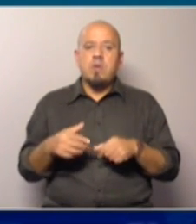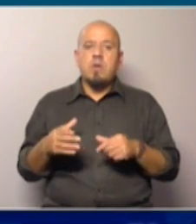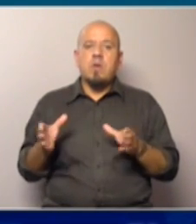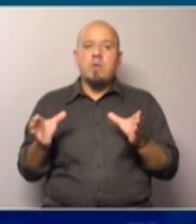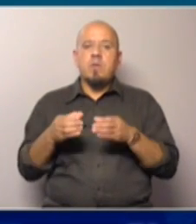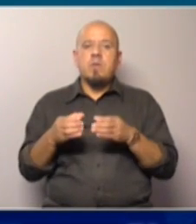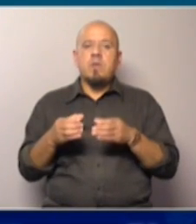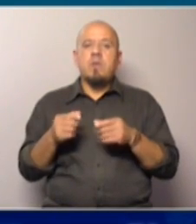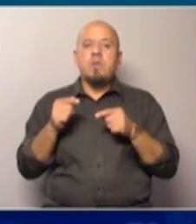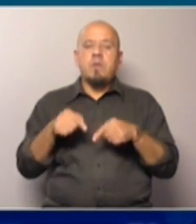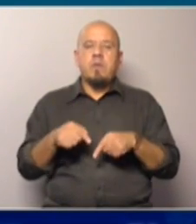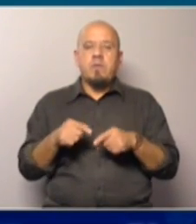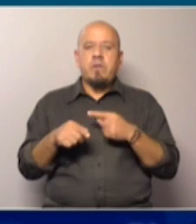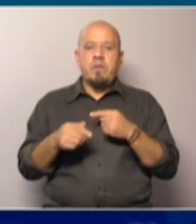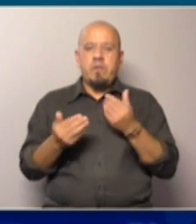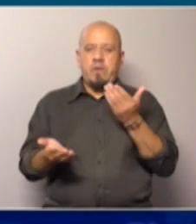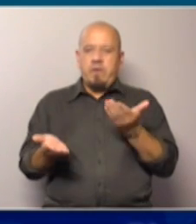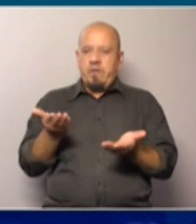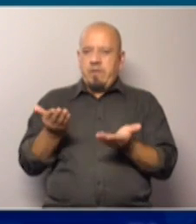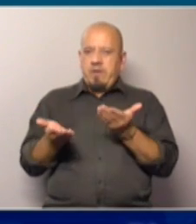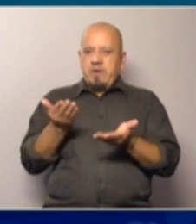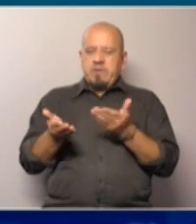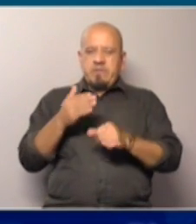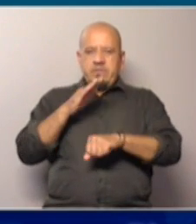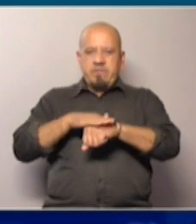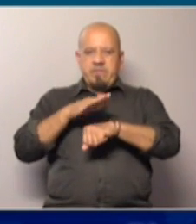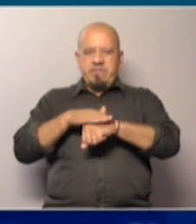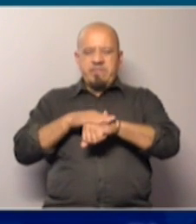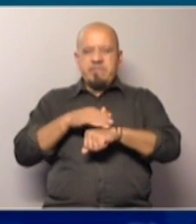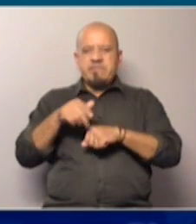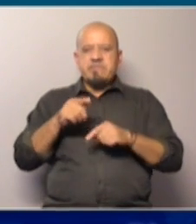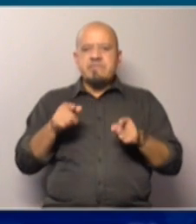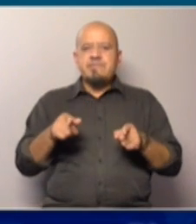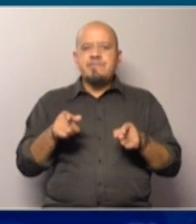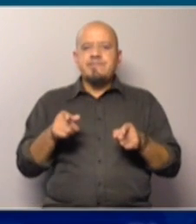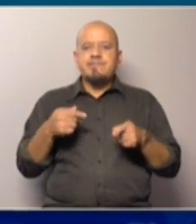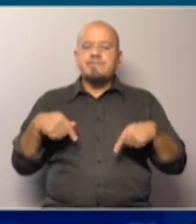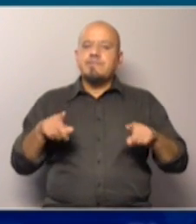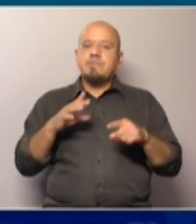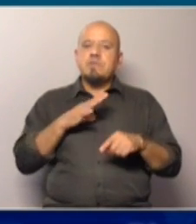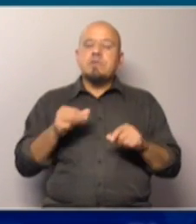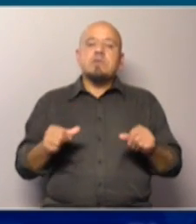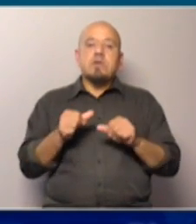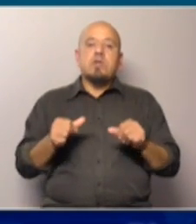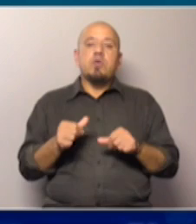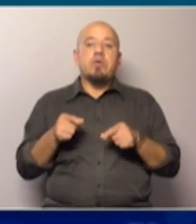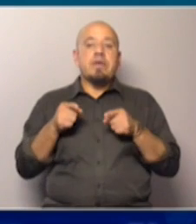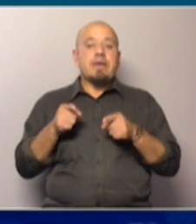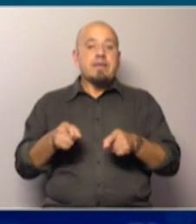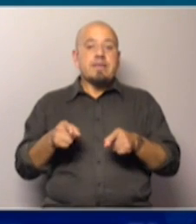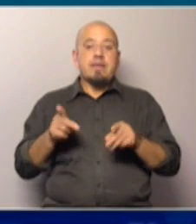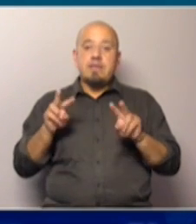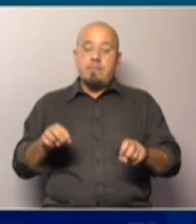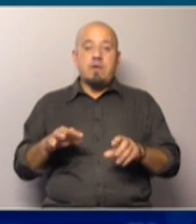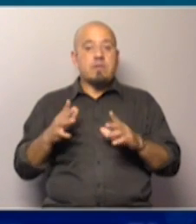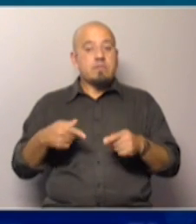es un ejercicio de equilibrios y de responsabilidad también, que tiene que ser hecho en todas las circunstancias. Este tema va a